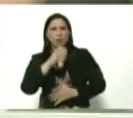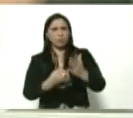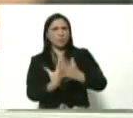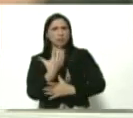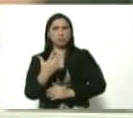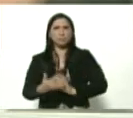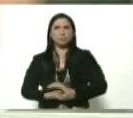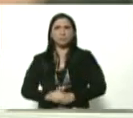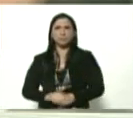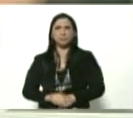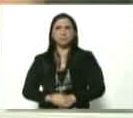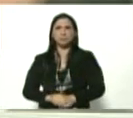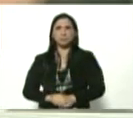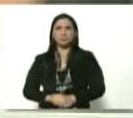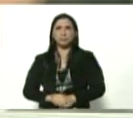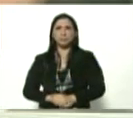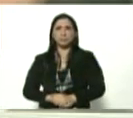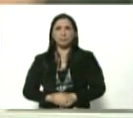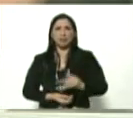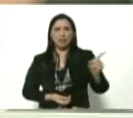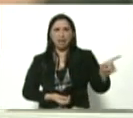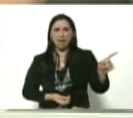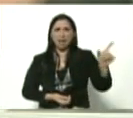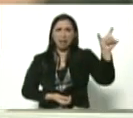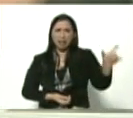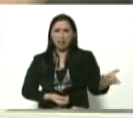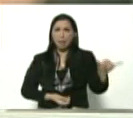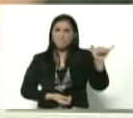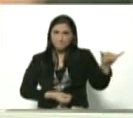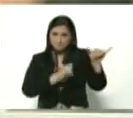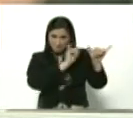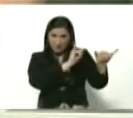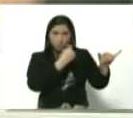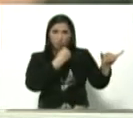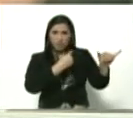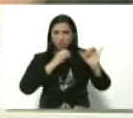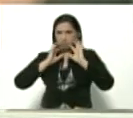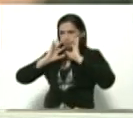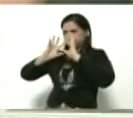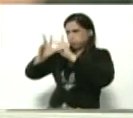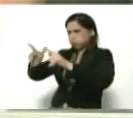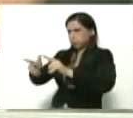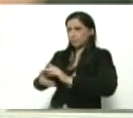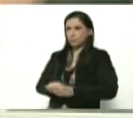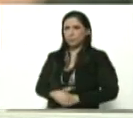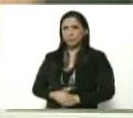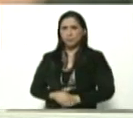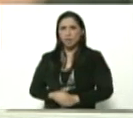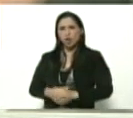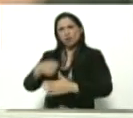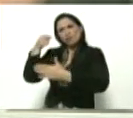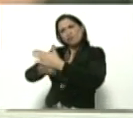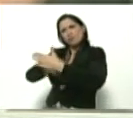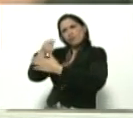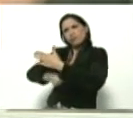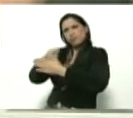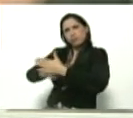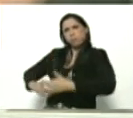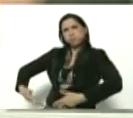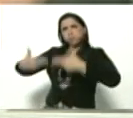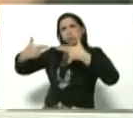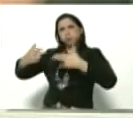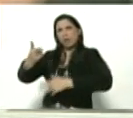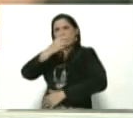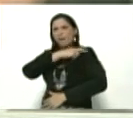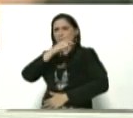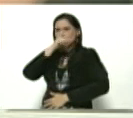mayo. Él declara, confiesa, que los combates entre